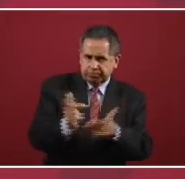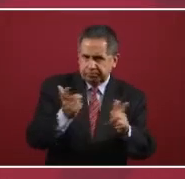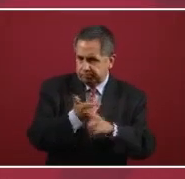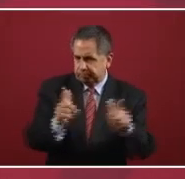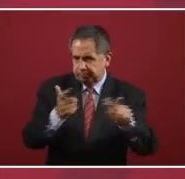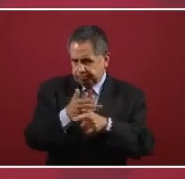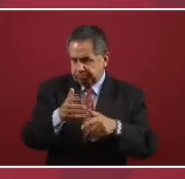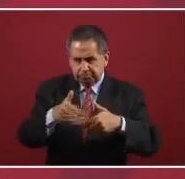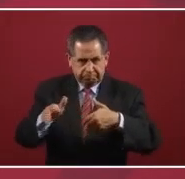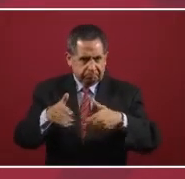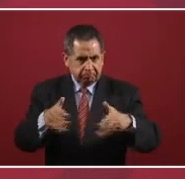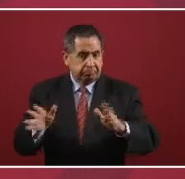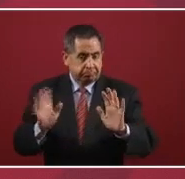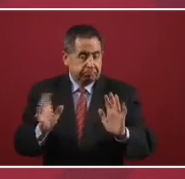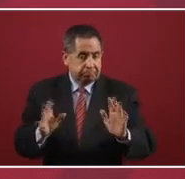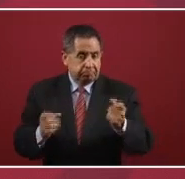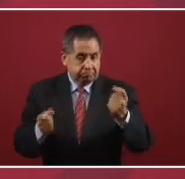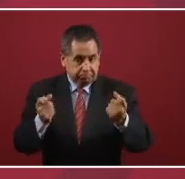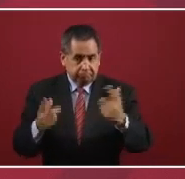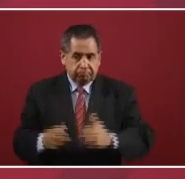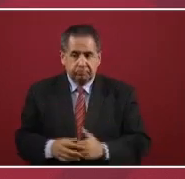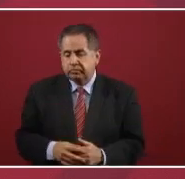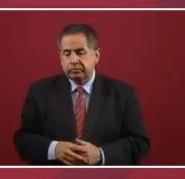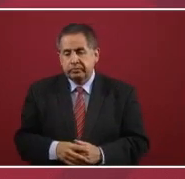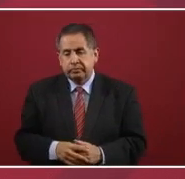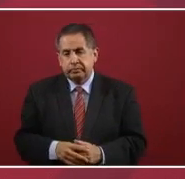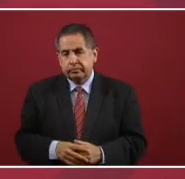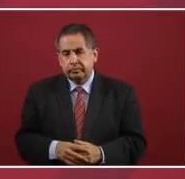presos que